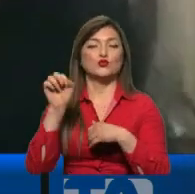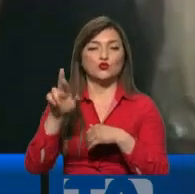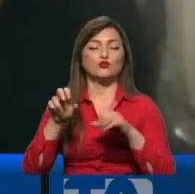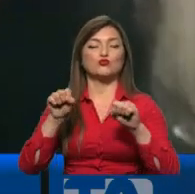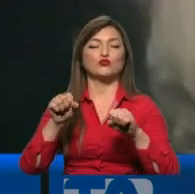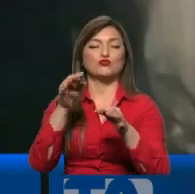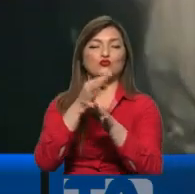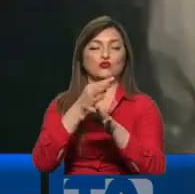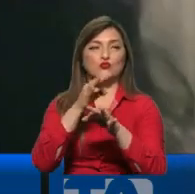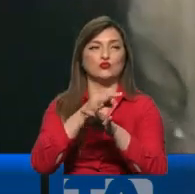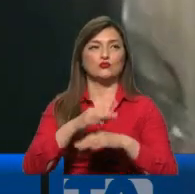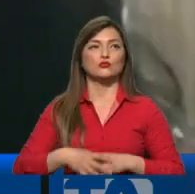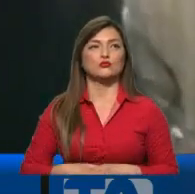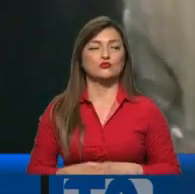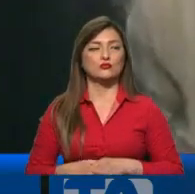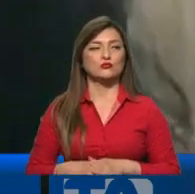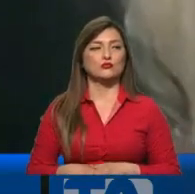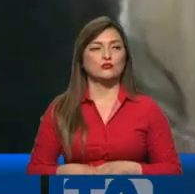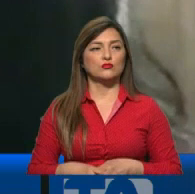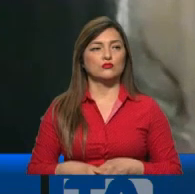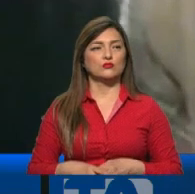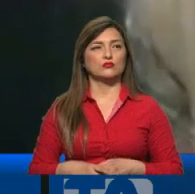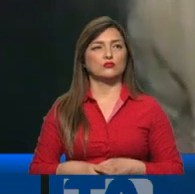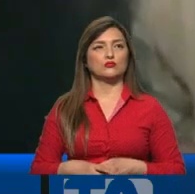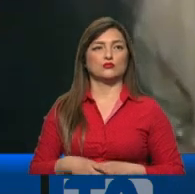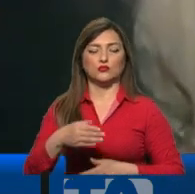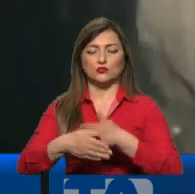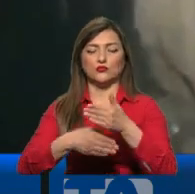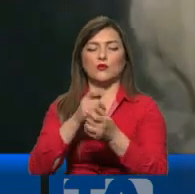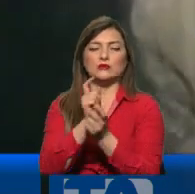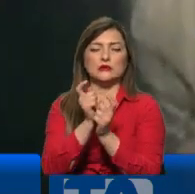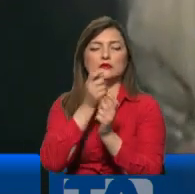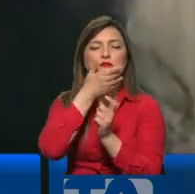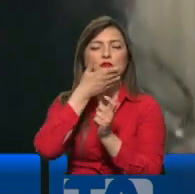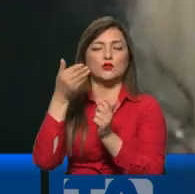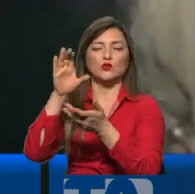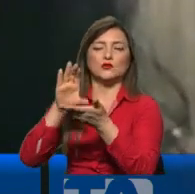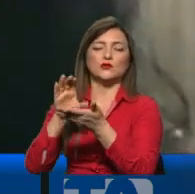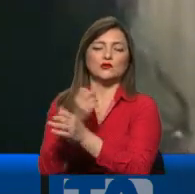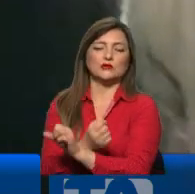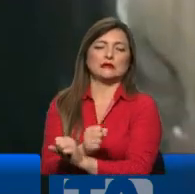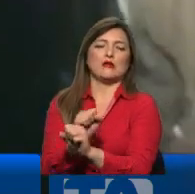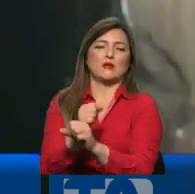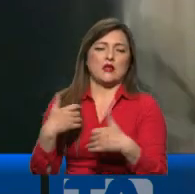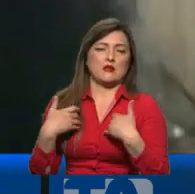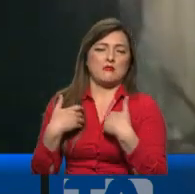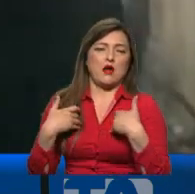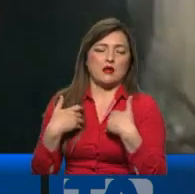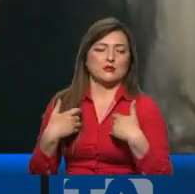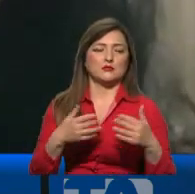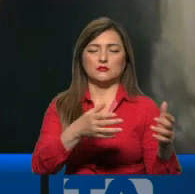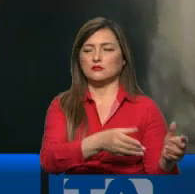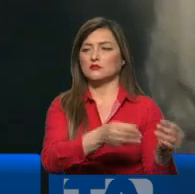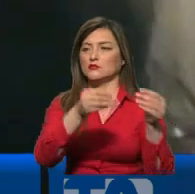empezar a funcionar bajo un proceso de transición y de mejora hacia un centro de rescate que pueda